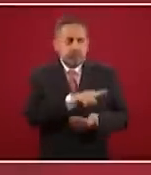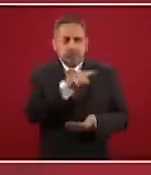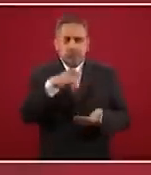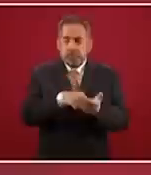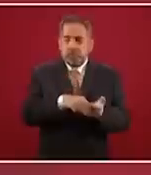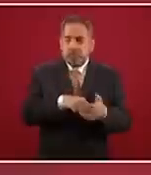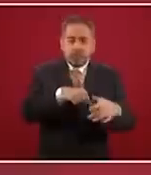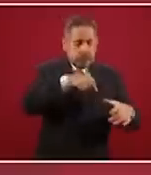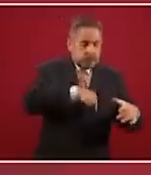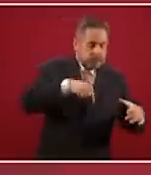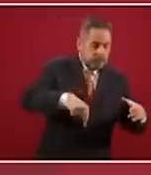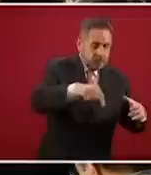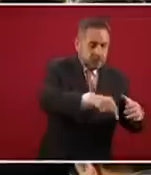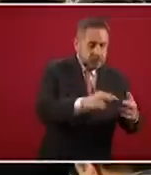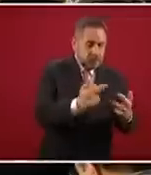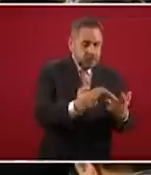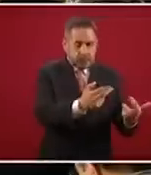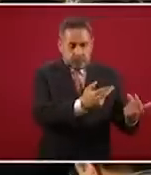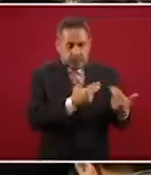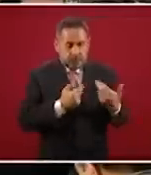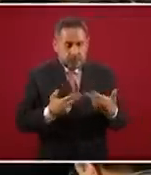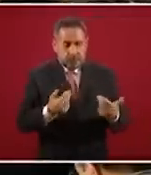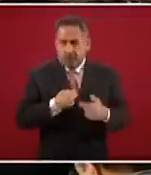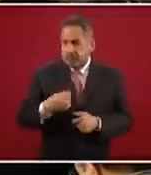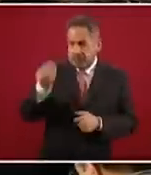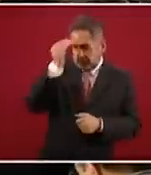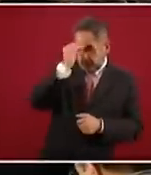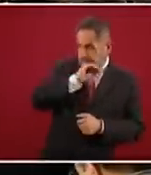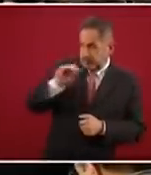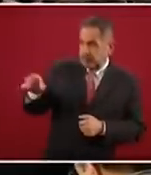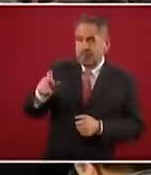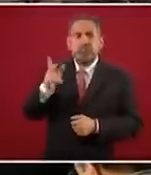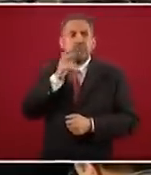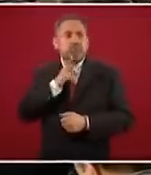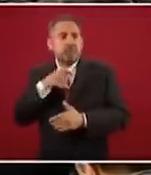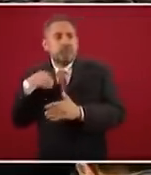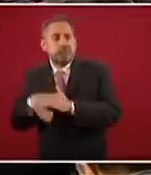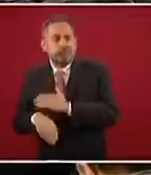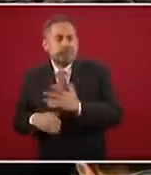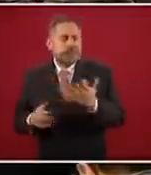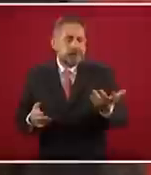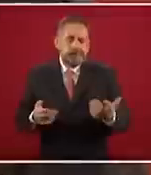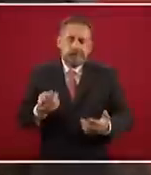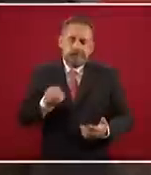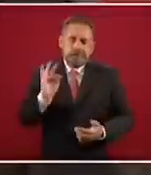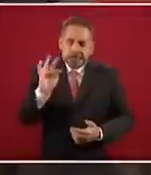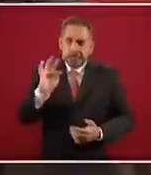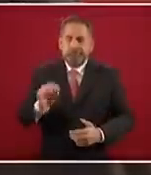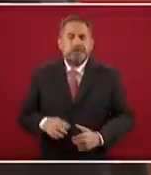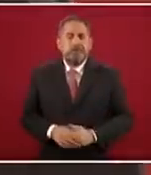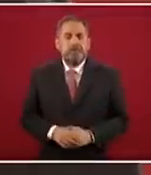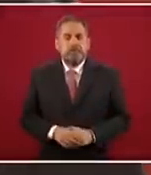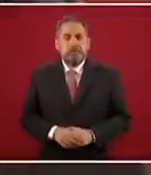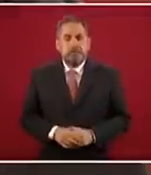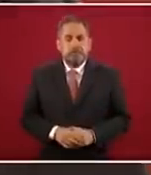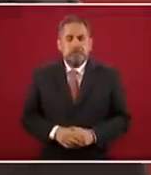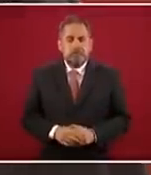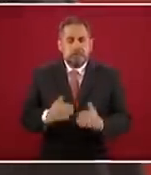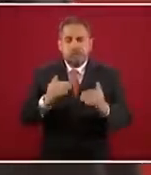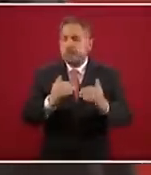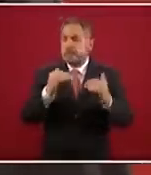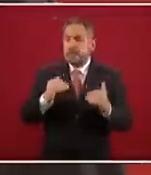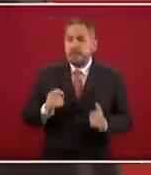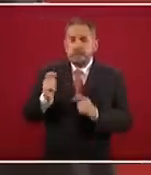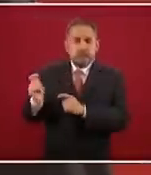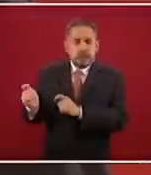capacidad operativa de Pemex. Bueno, ahora vamos y luego